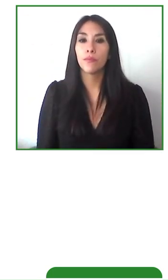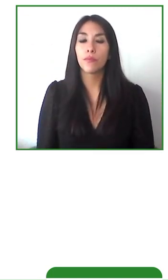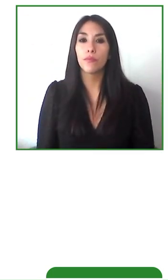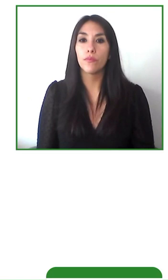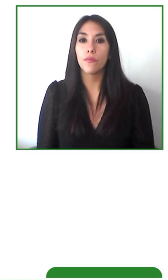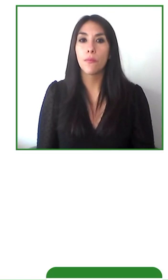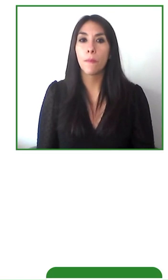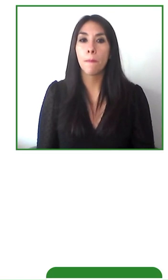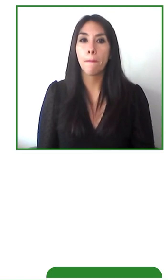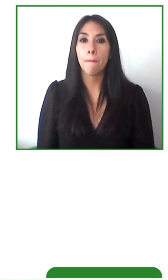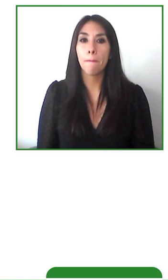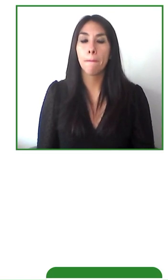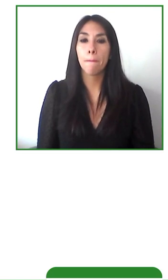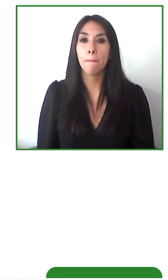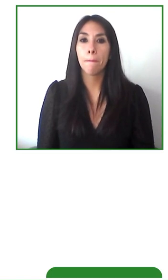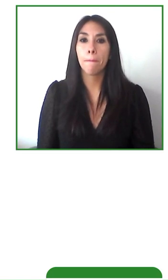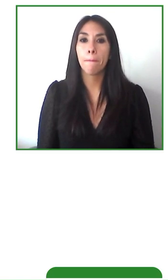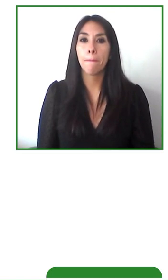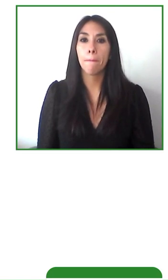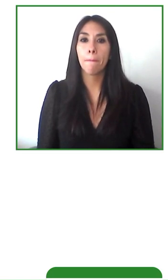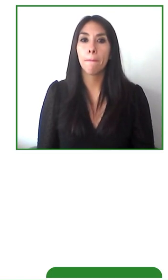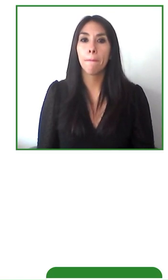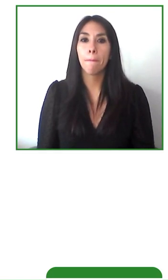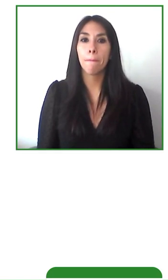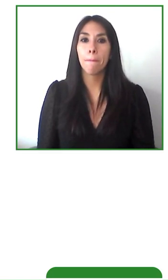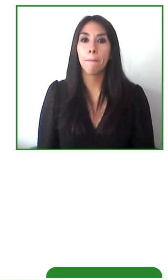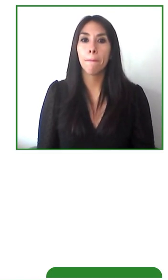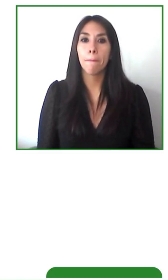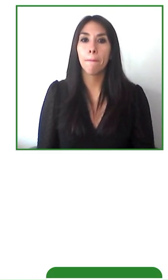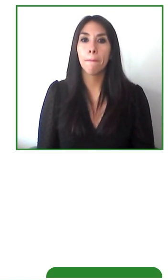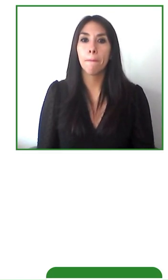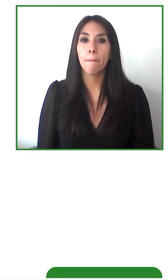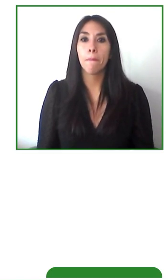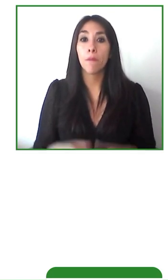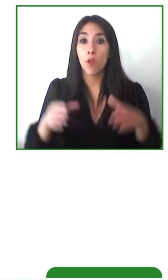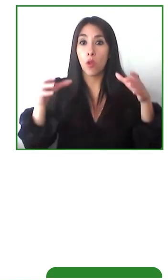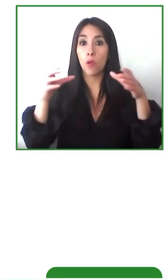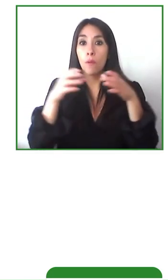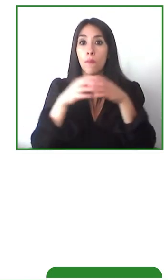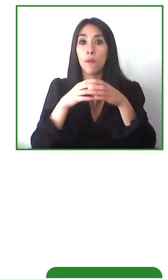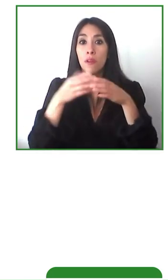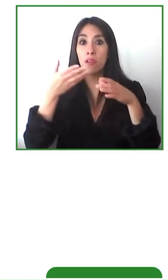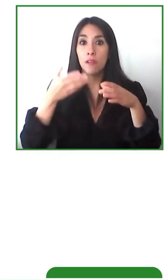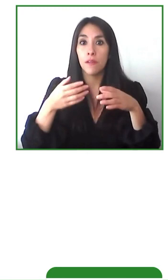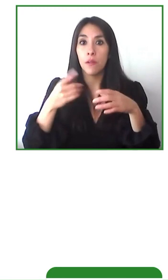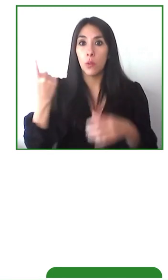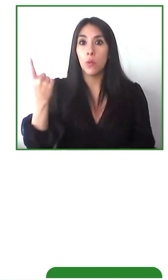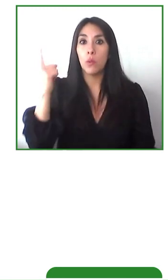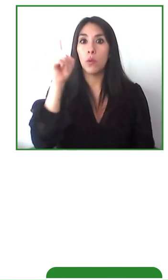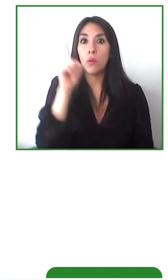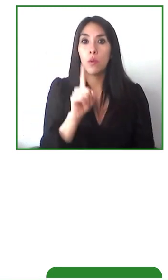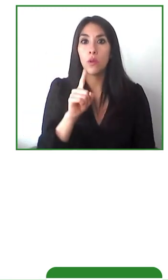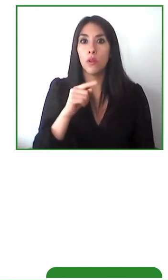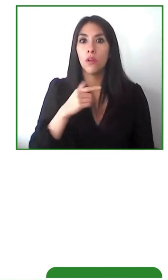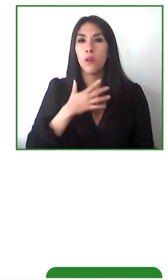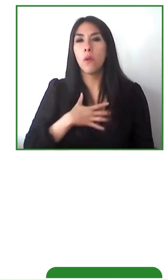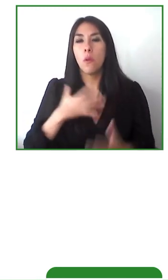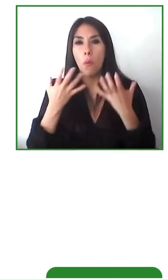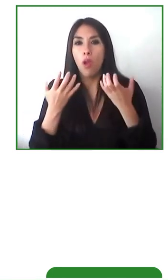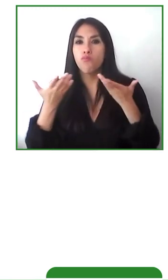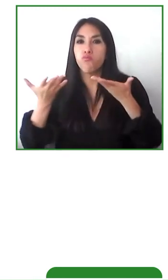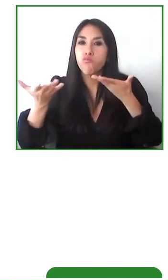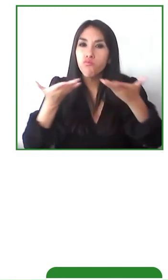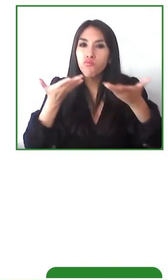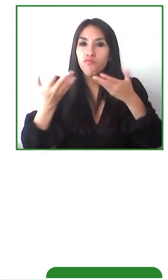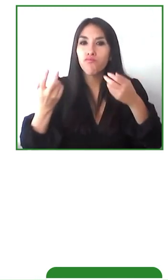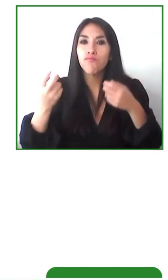comunidad donde se involucran en experiencias donde les gusta interactuar entre sí. Y en este